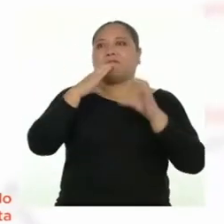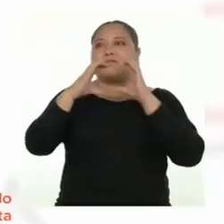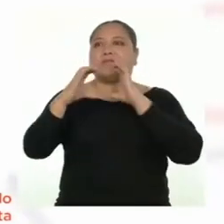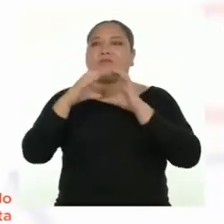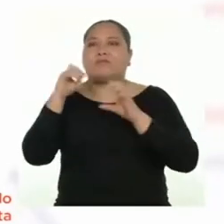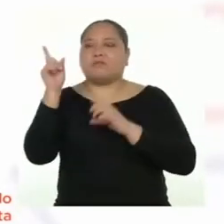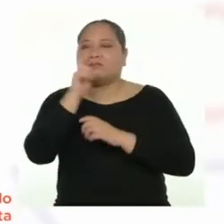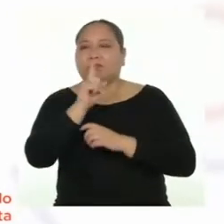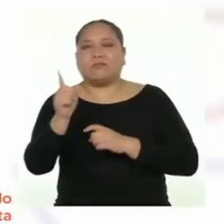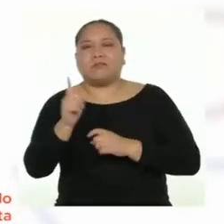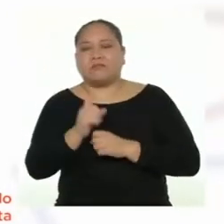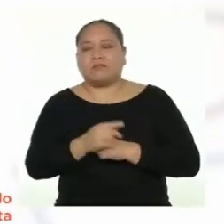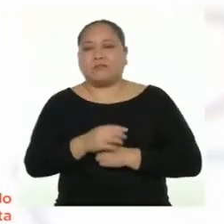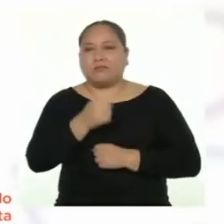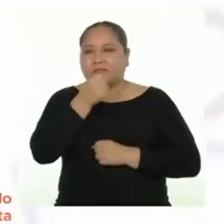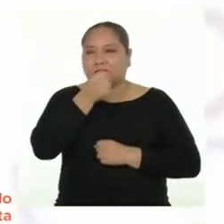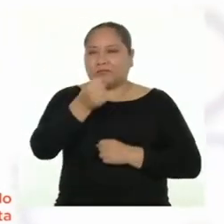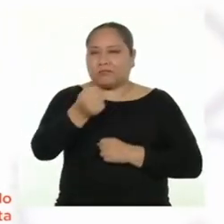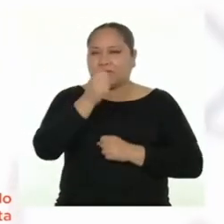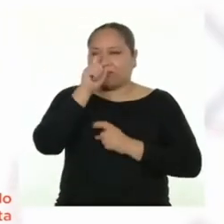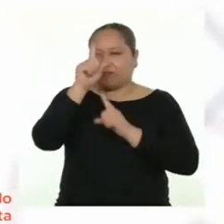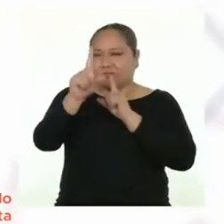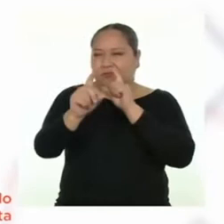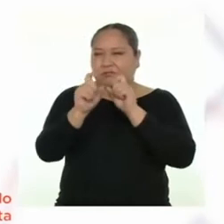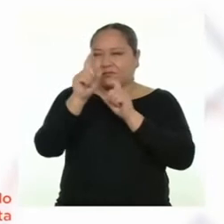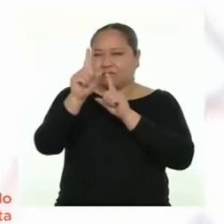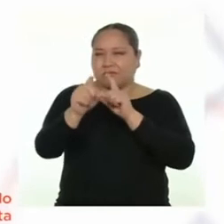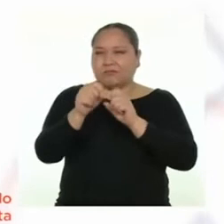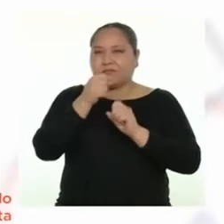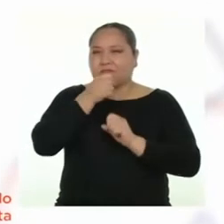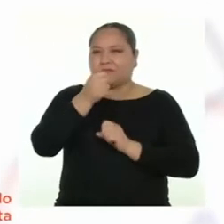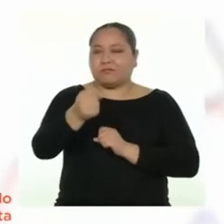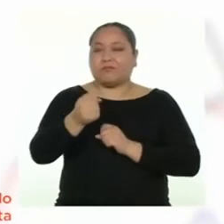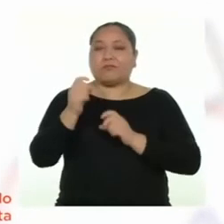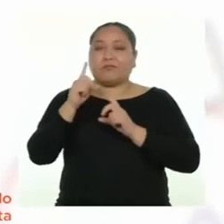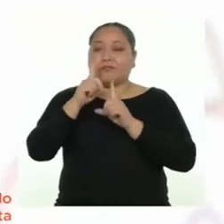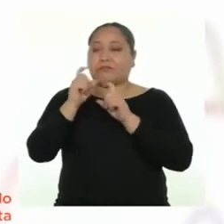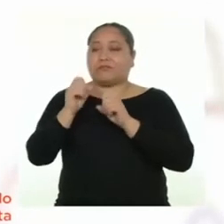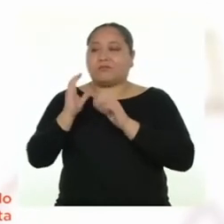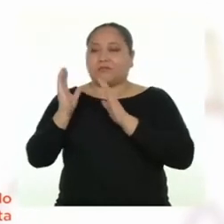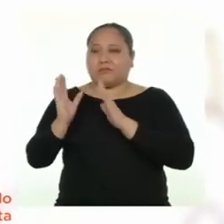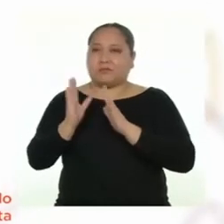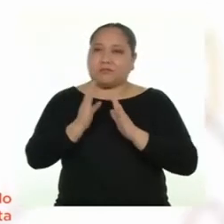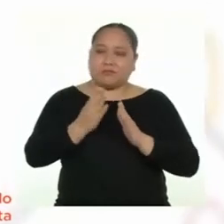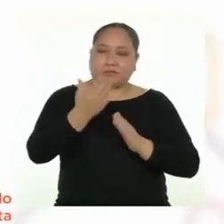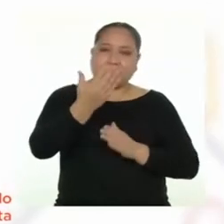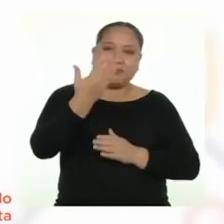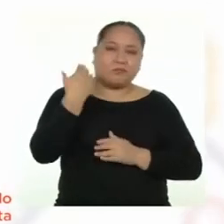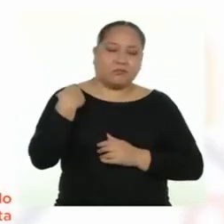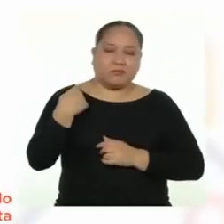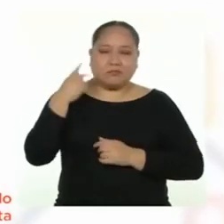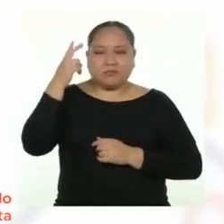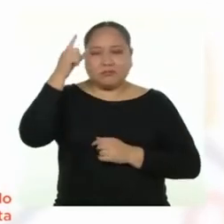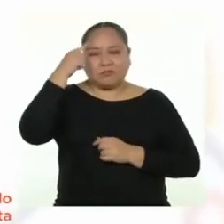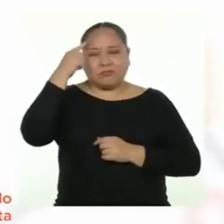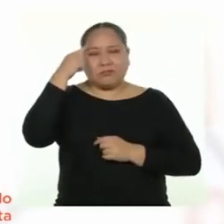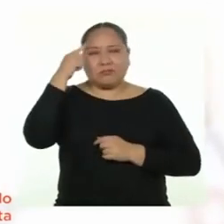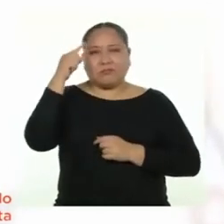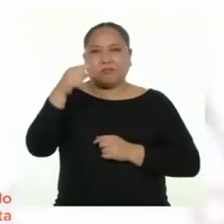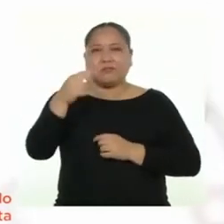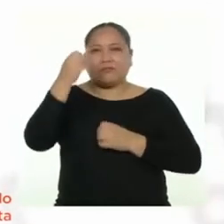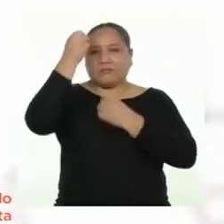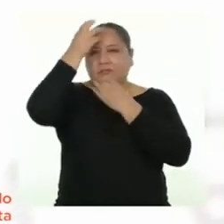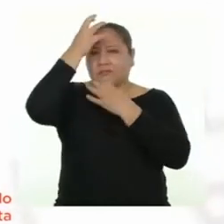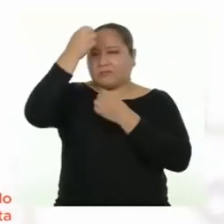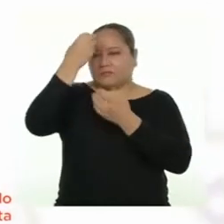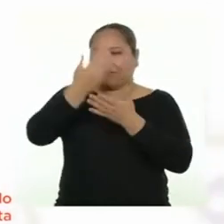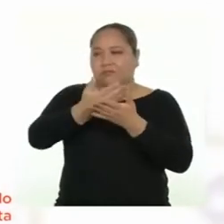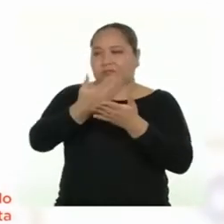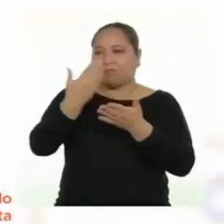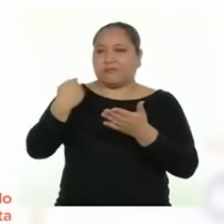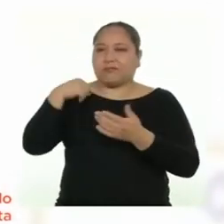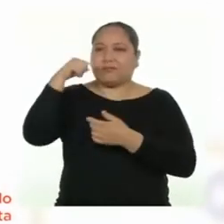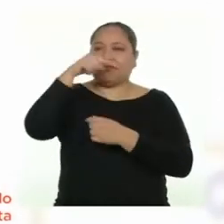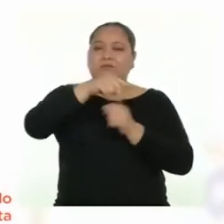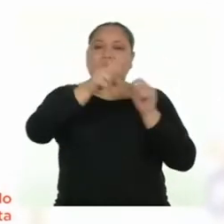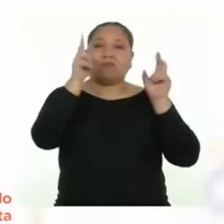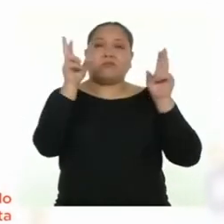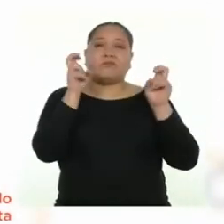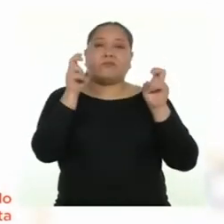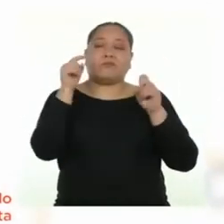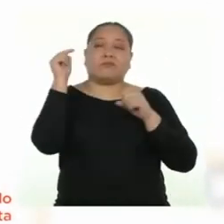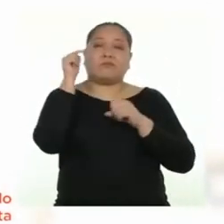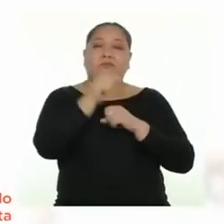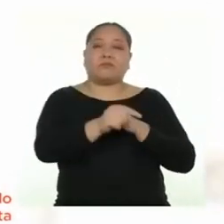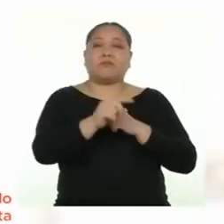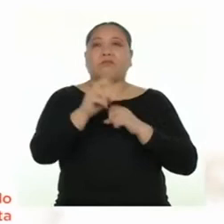de conversar. Las preguntas se preparan con anticipación, considerando datos o información previa sobre el tema